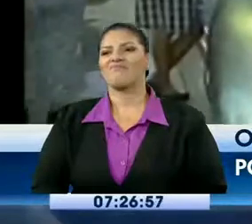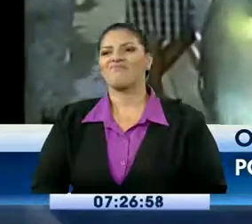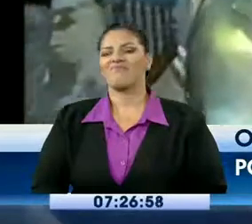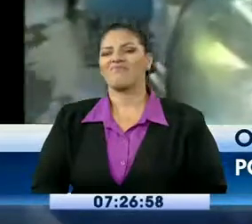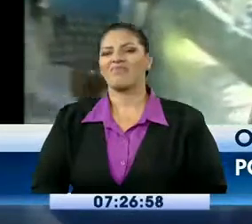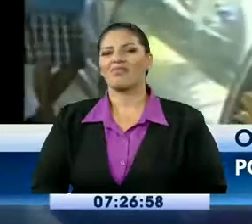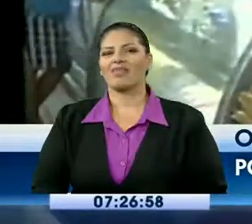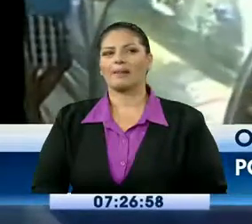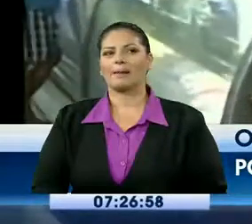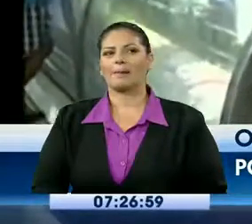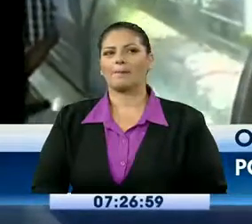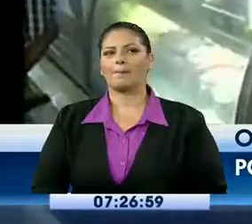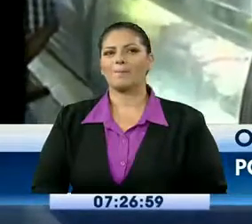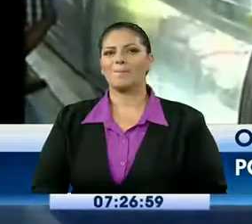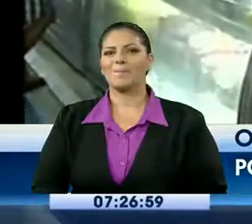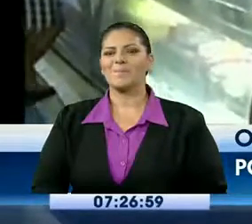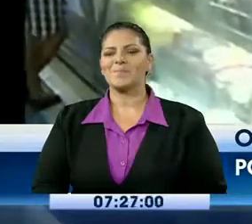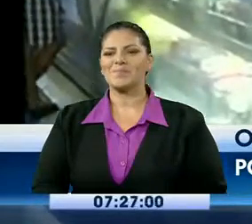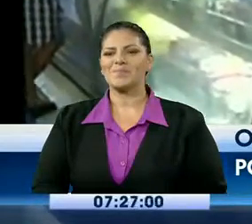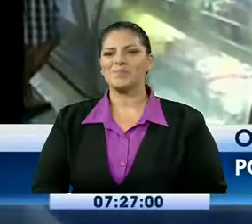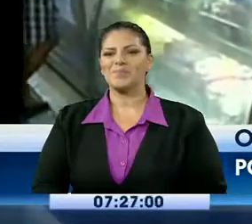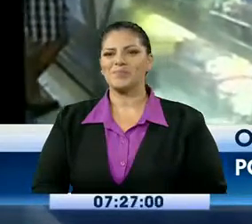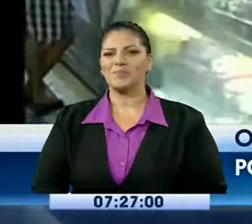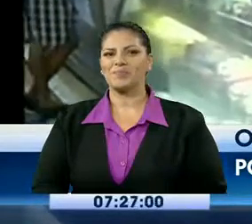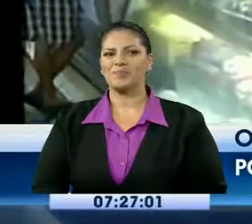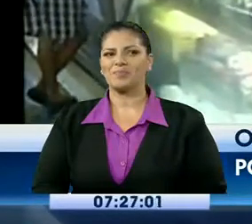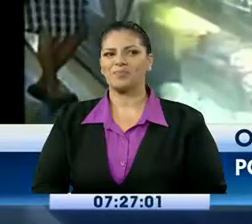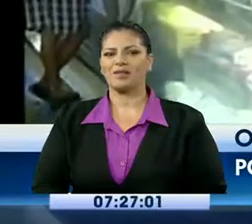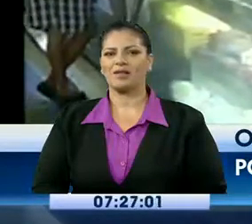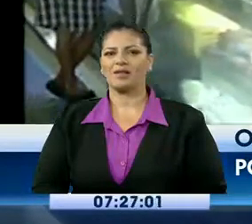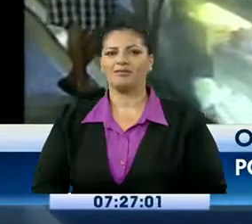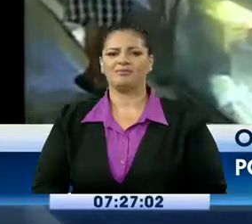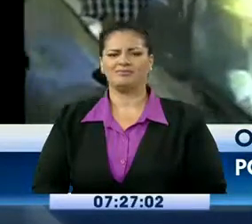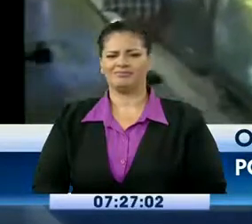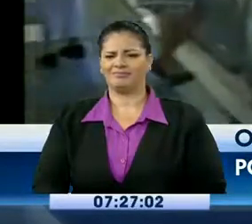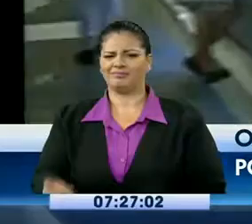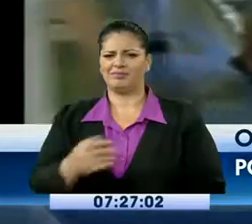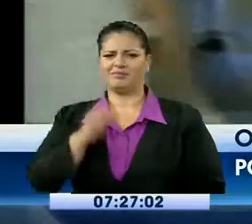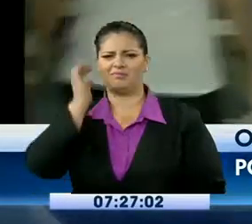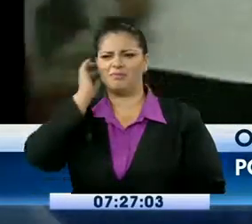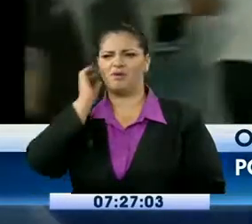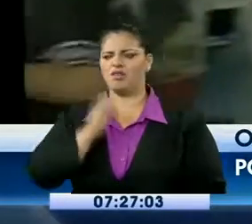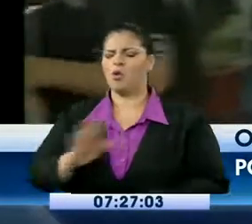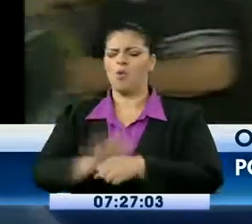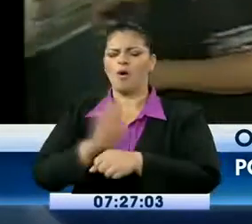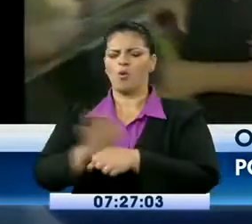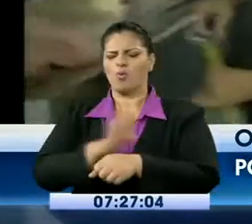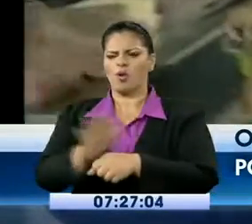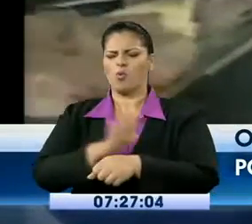sí. Bueno. Si así lo tratan a uno, ¿cómo tratarán a los clientes?